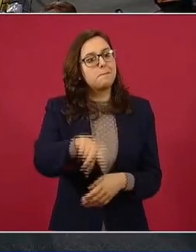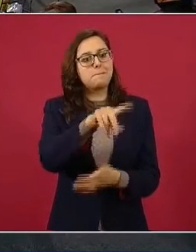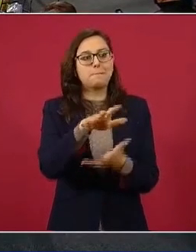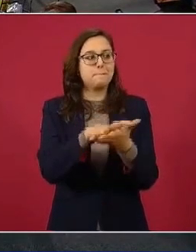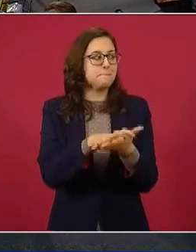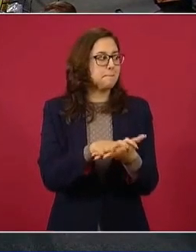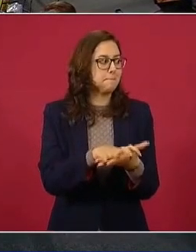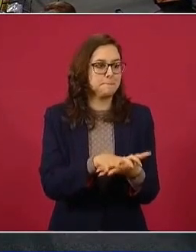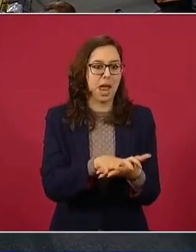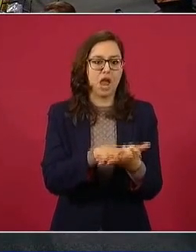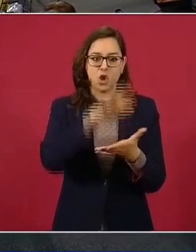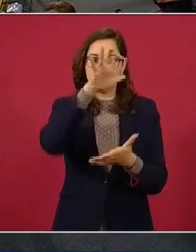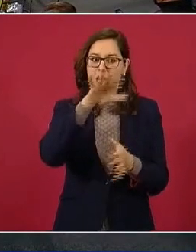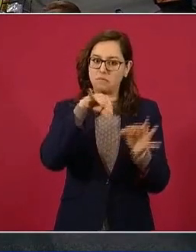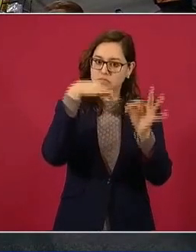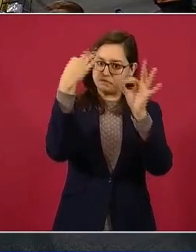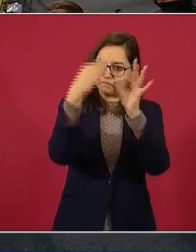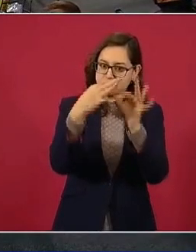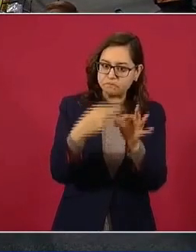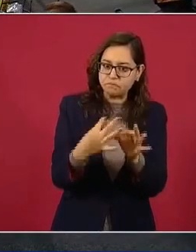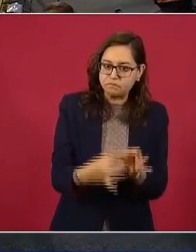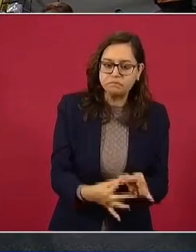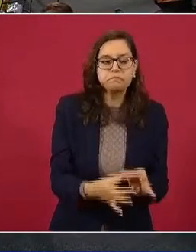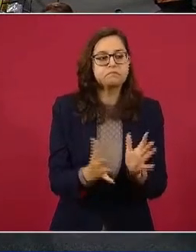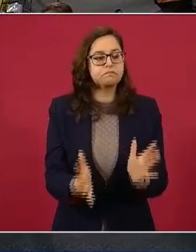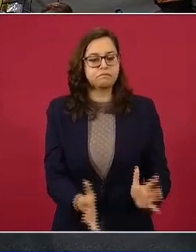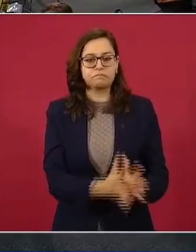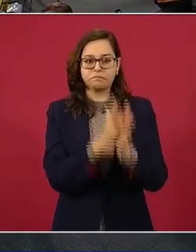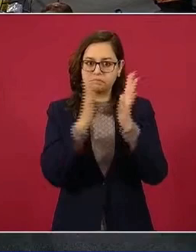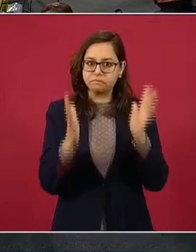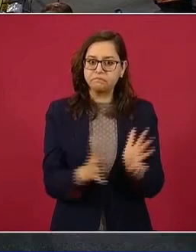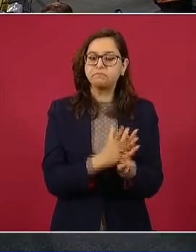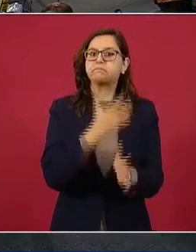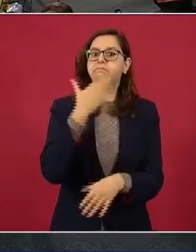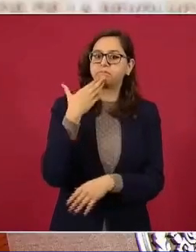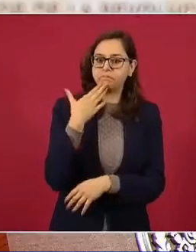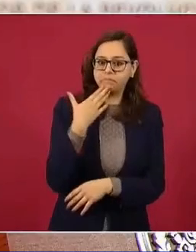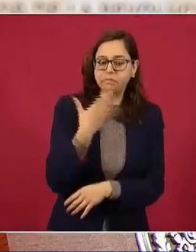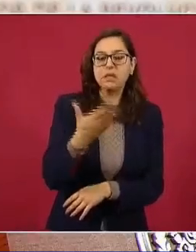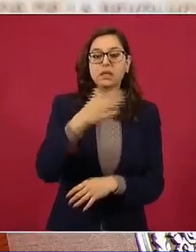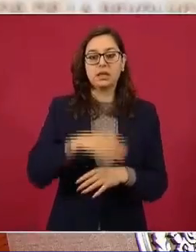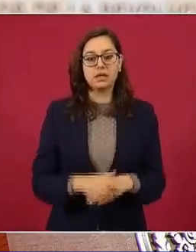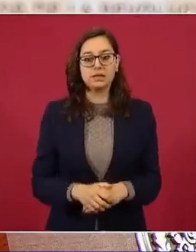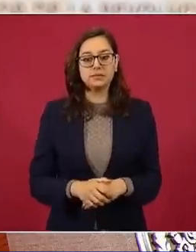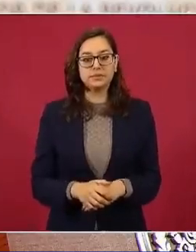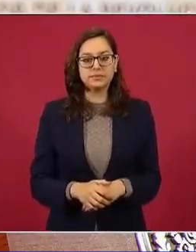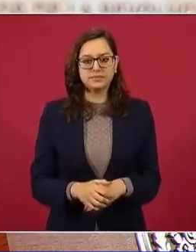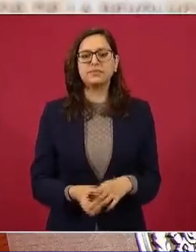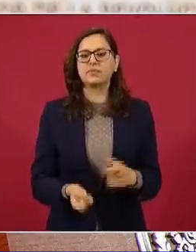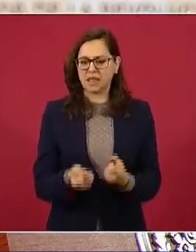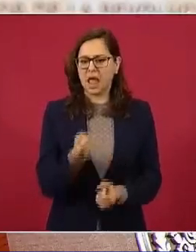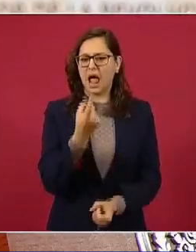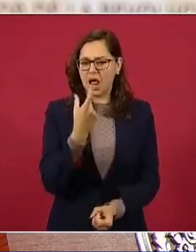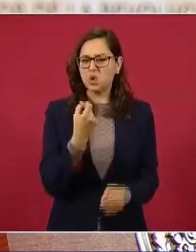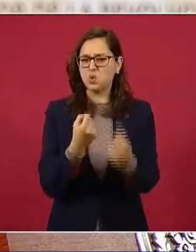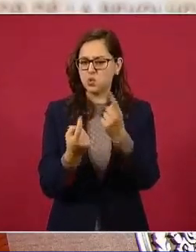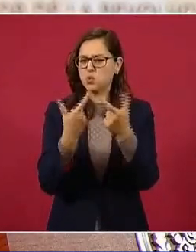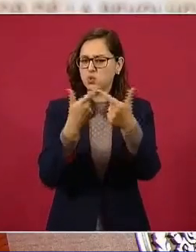¿sí?, participando. Y hubieron intentos de grupos